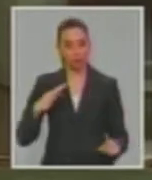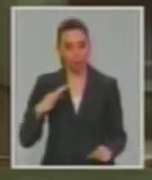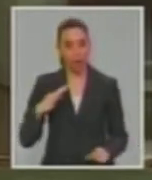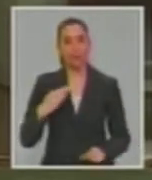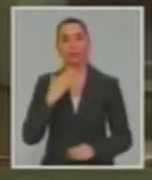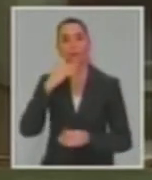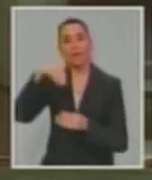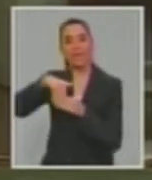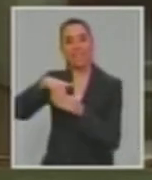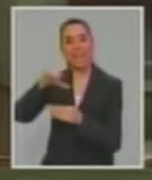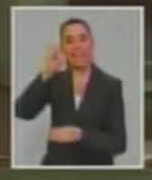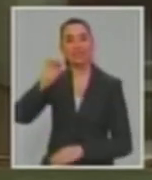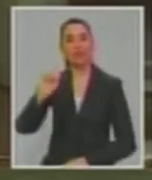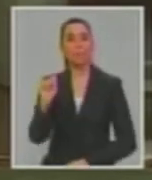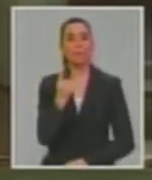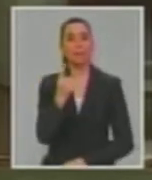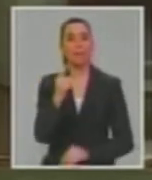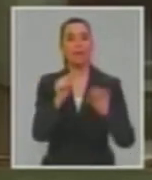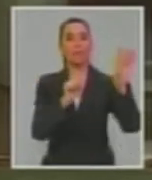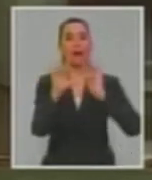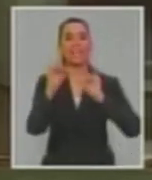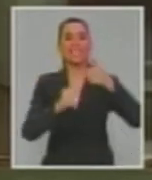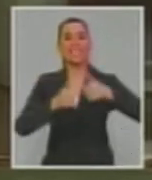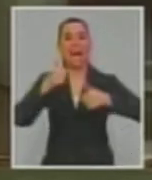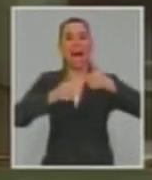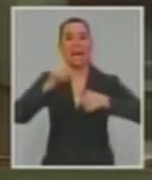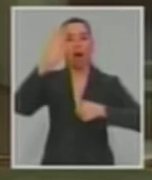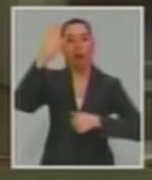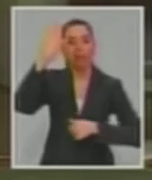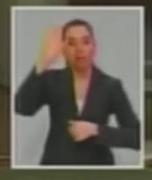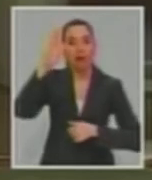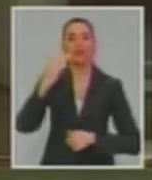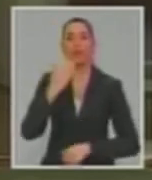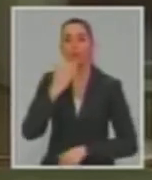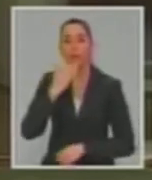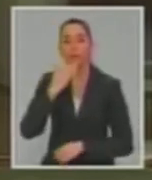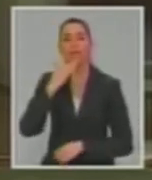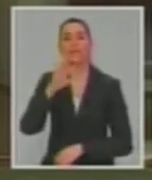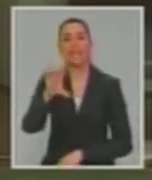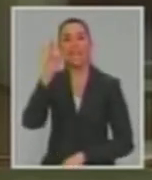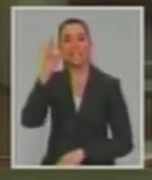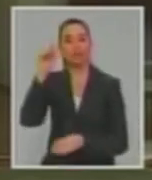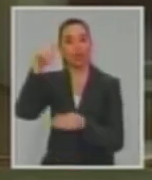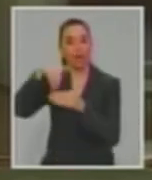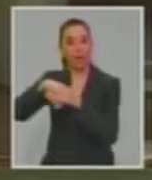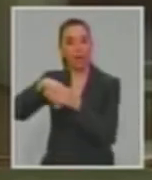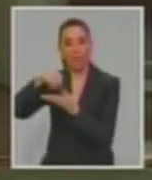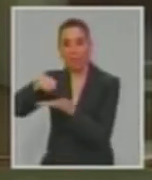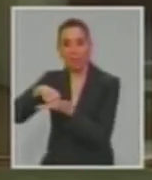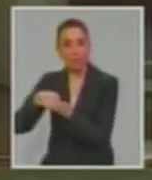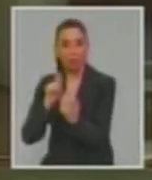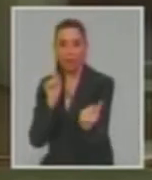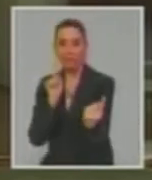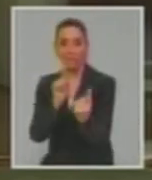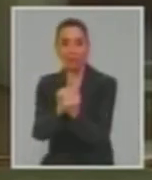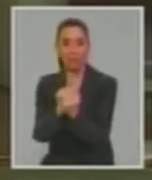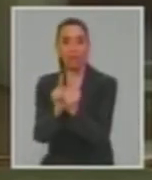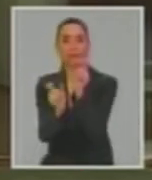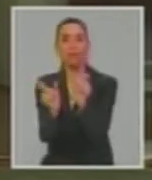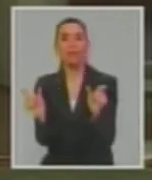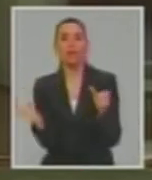elecciones primarias para elegir a los candidatos y también la elección democrática y directa de los consejeros